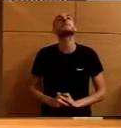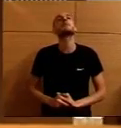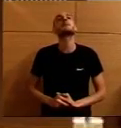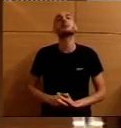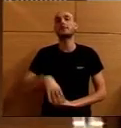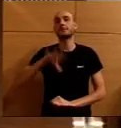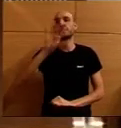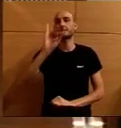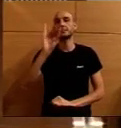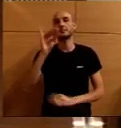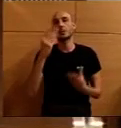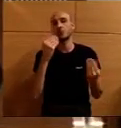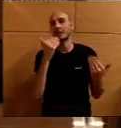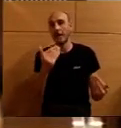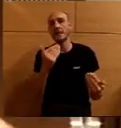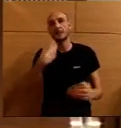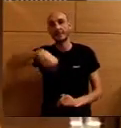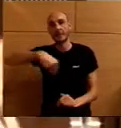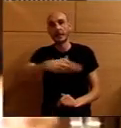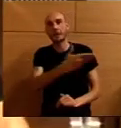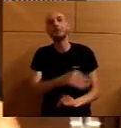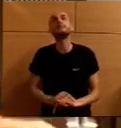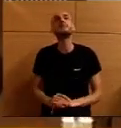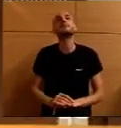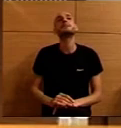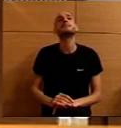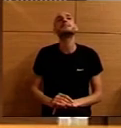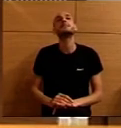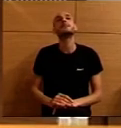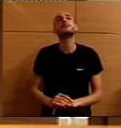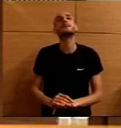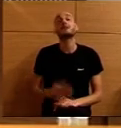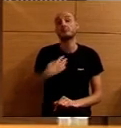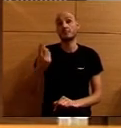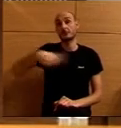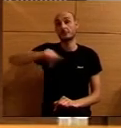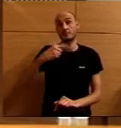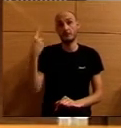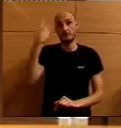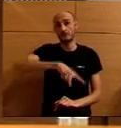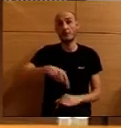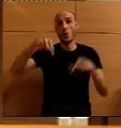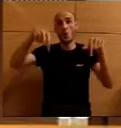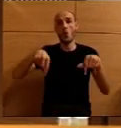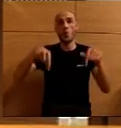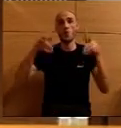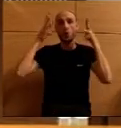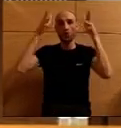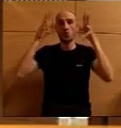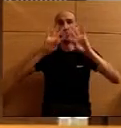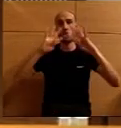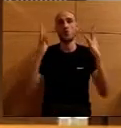Sí, muchísimas gracias, presidente. Bueno, todos sabemos que hoy hay un Consejo de Ministros